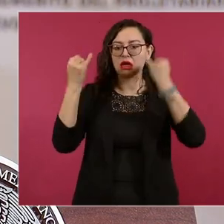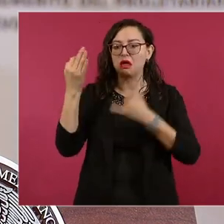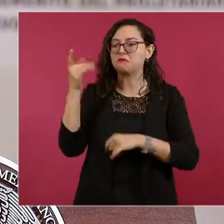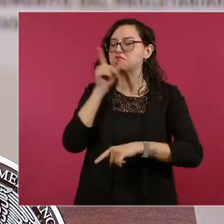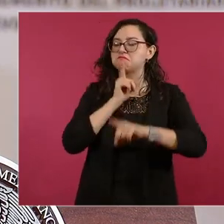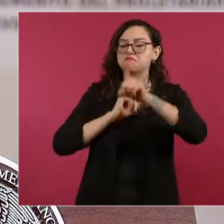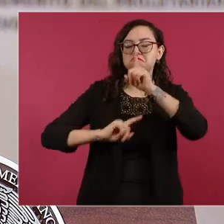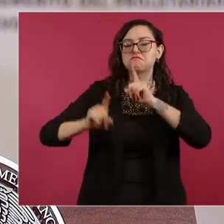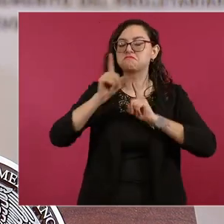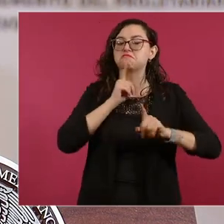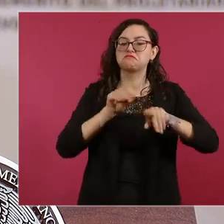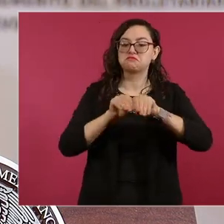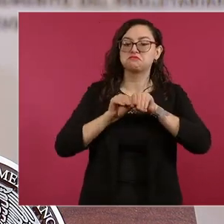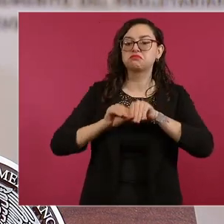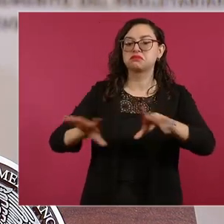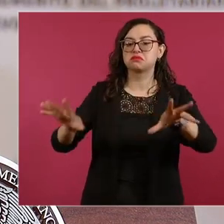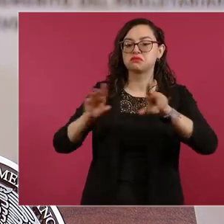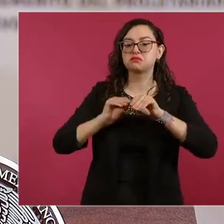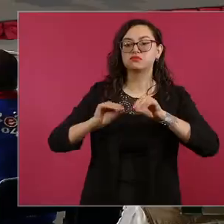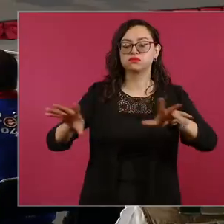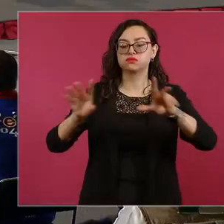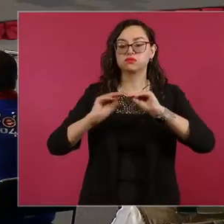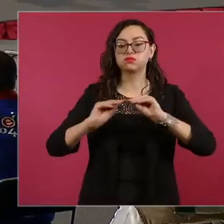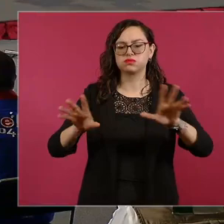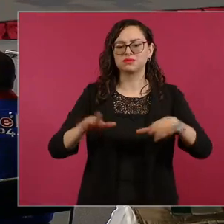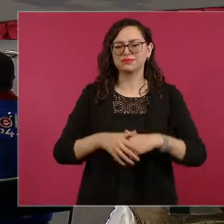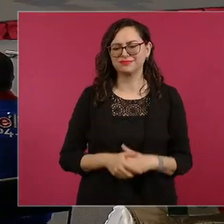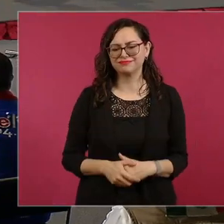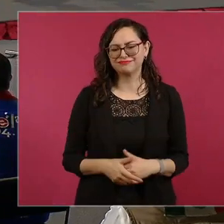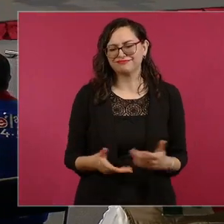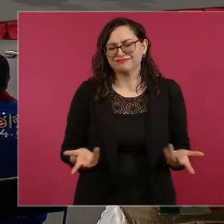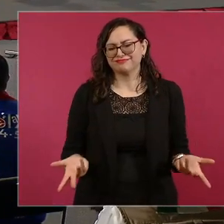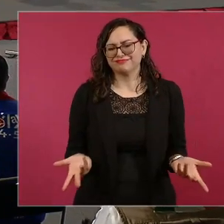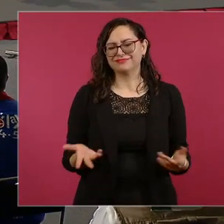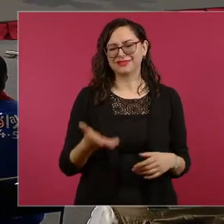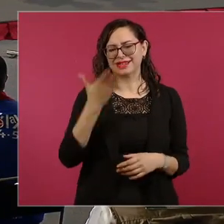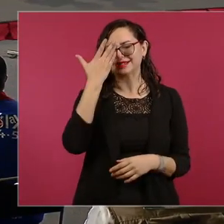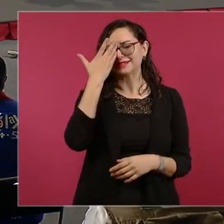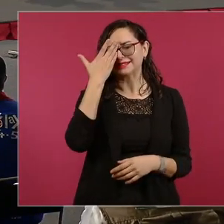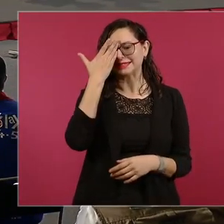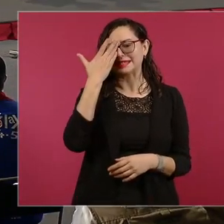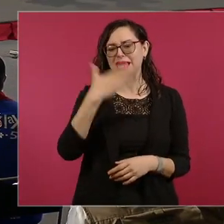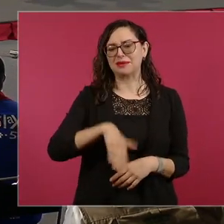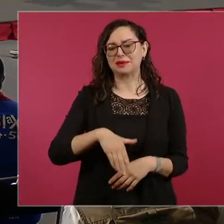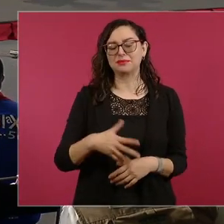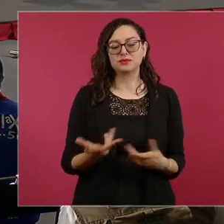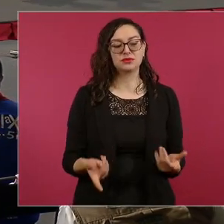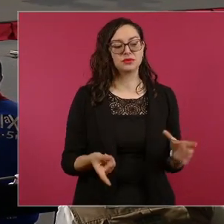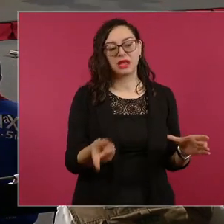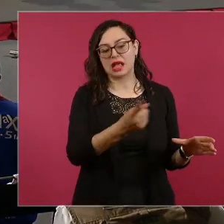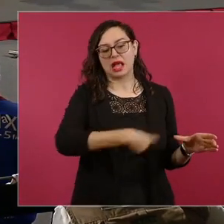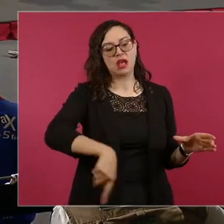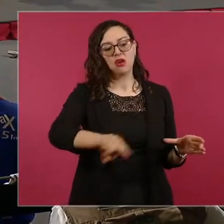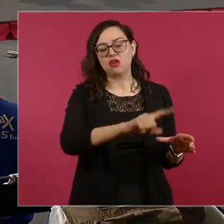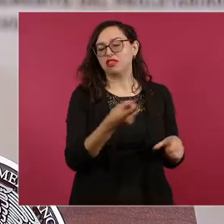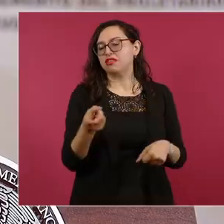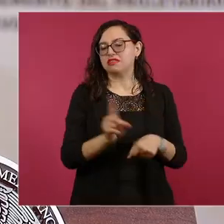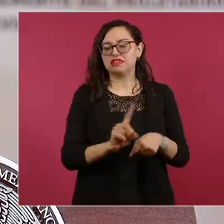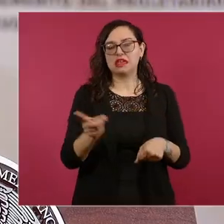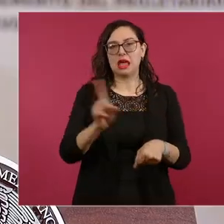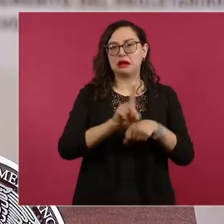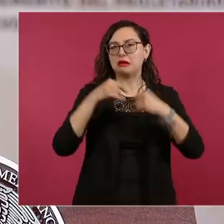gobierno de México. Ya sabemos, la fábrica de mentiras para atacar al presidente Andrés Manuel López Obrador